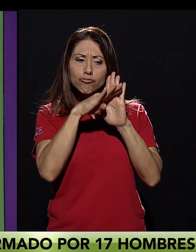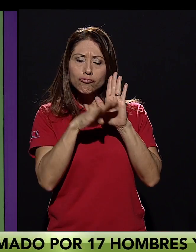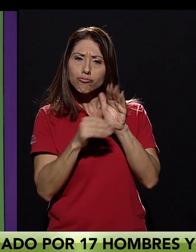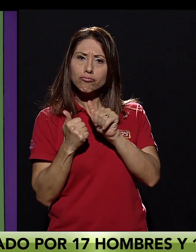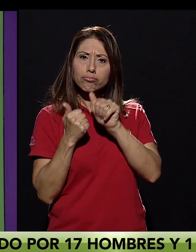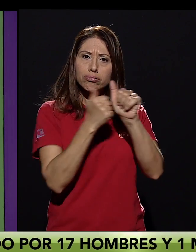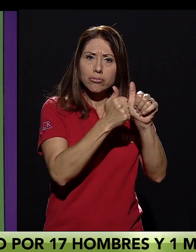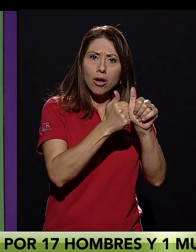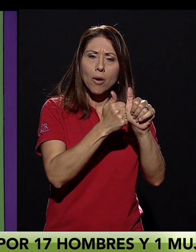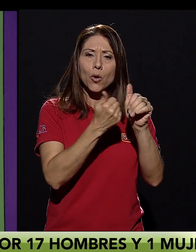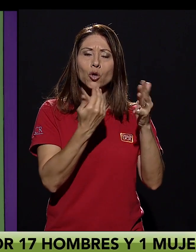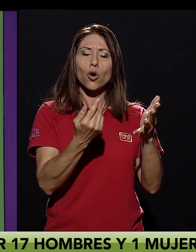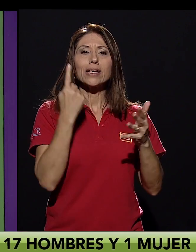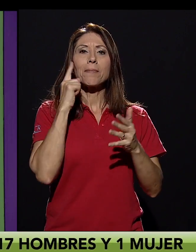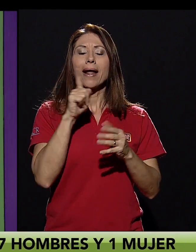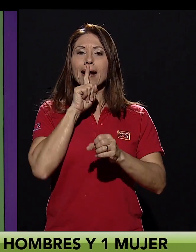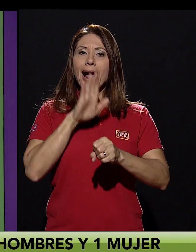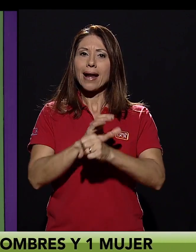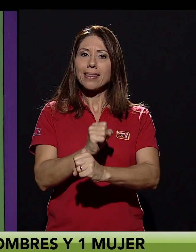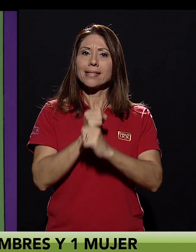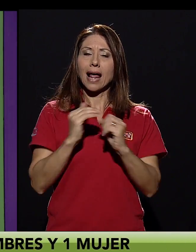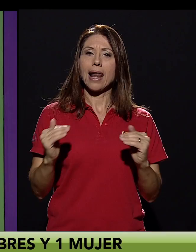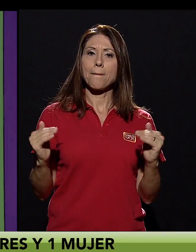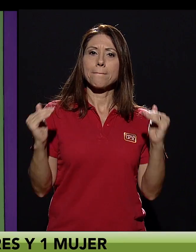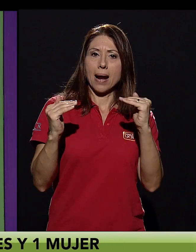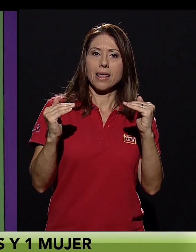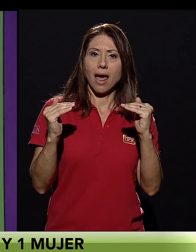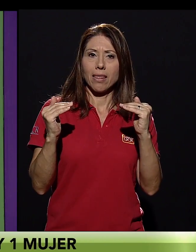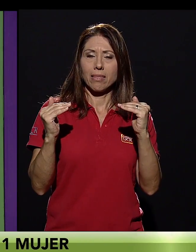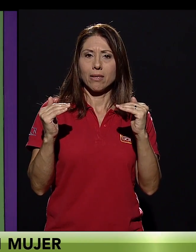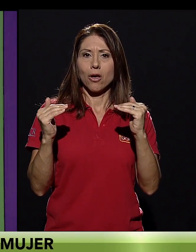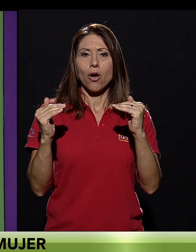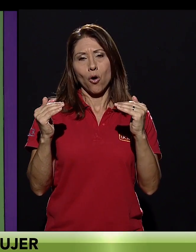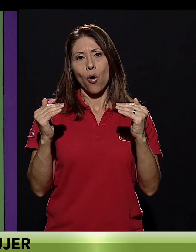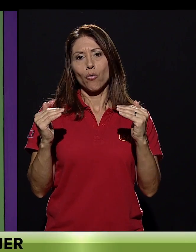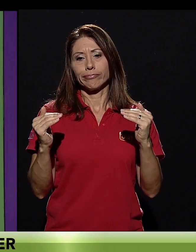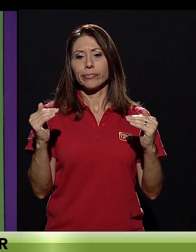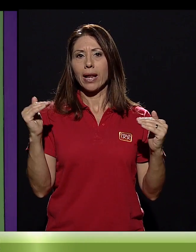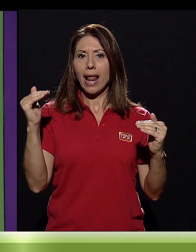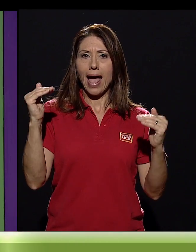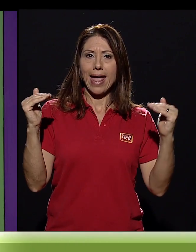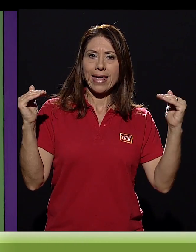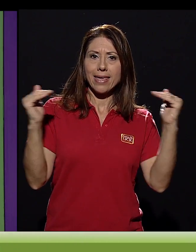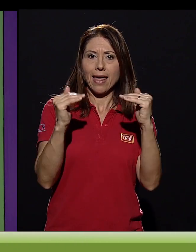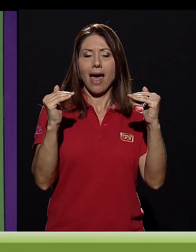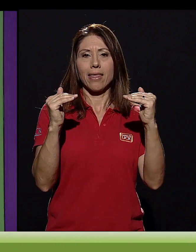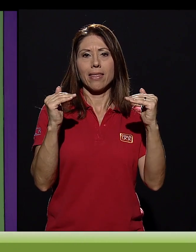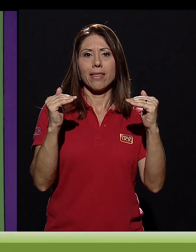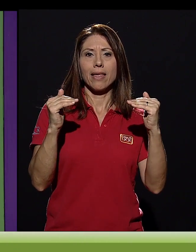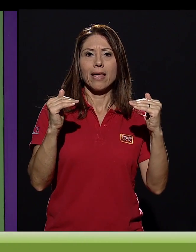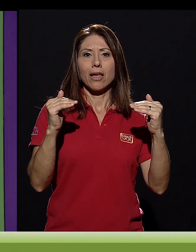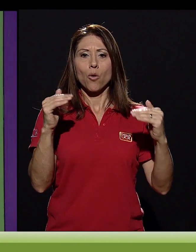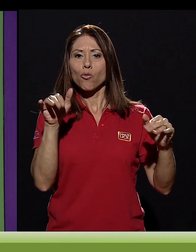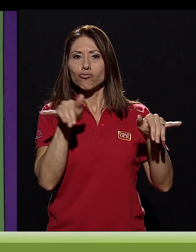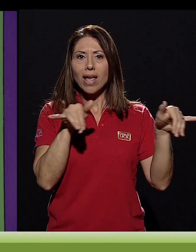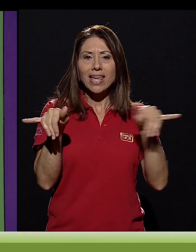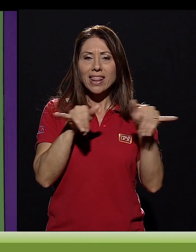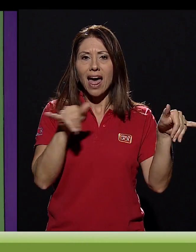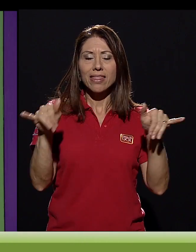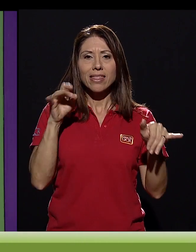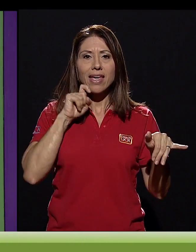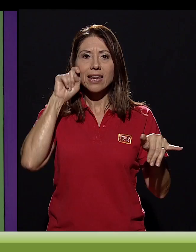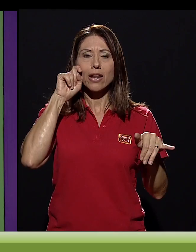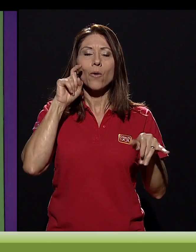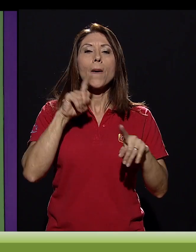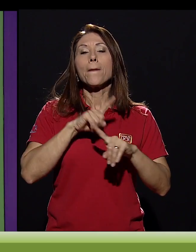que garanticen la paridad o por lo menos la equidad de género, ¿verdad? Si no se puede paridad, pero sí